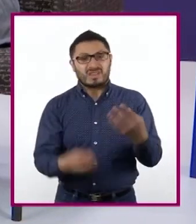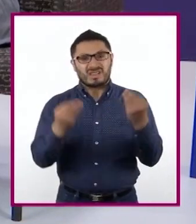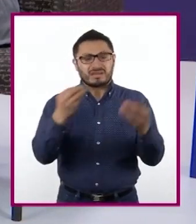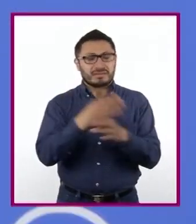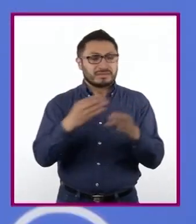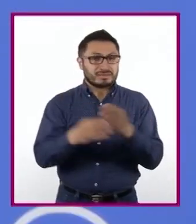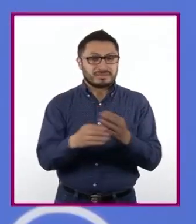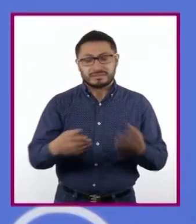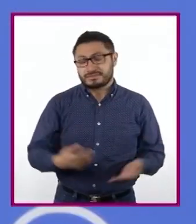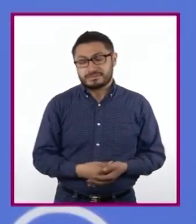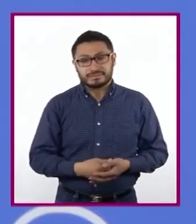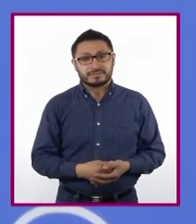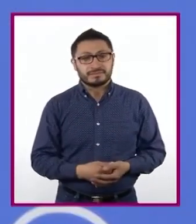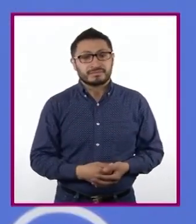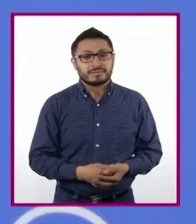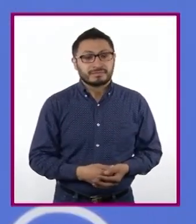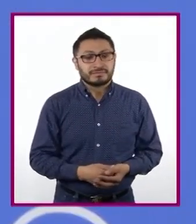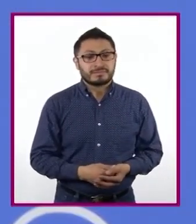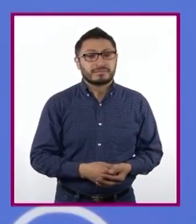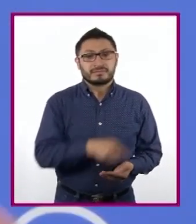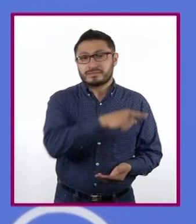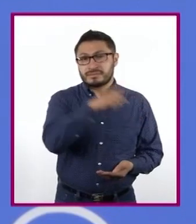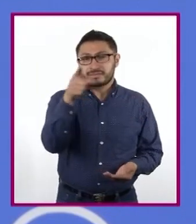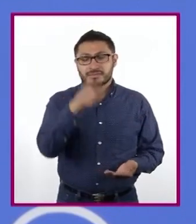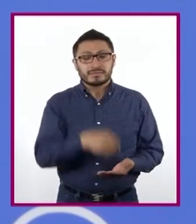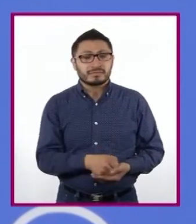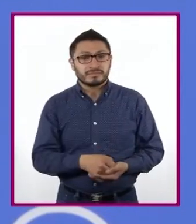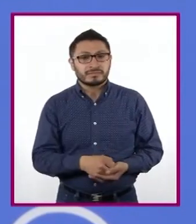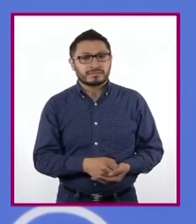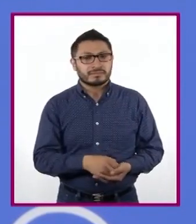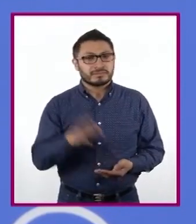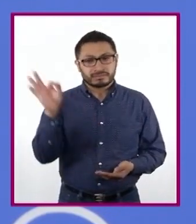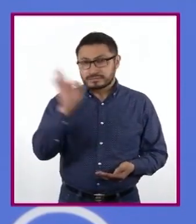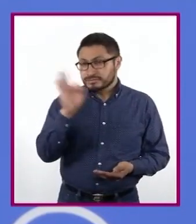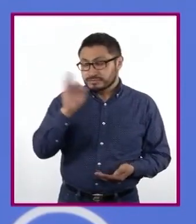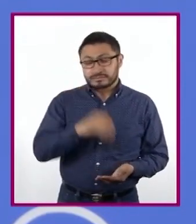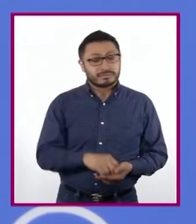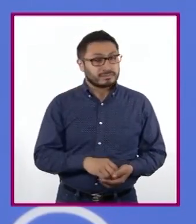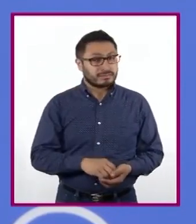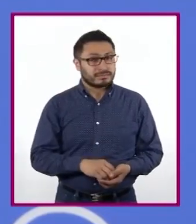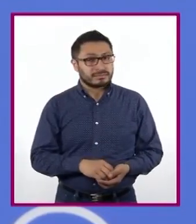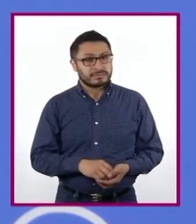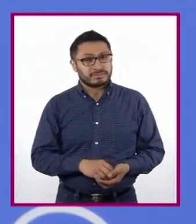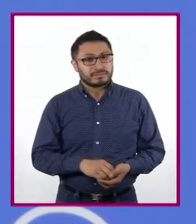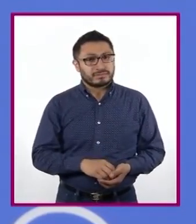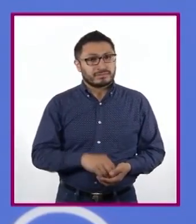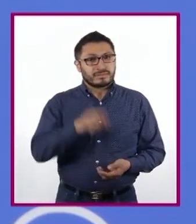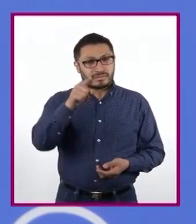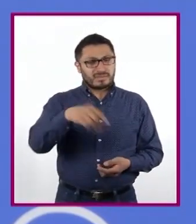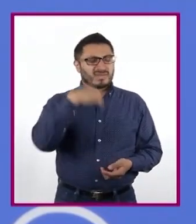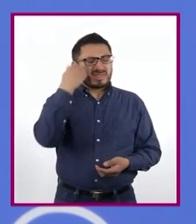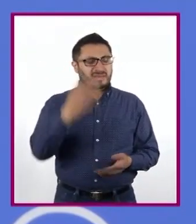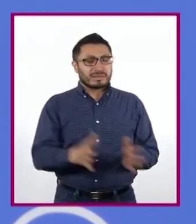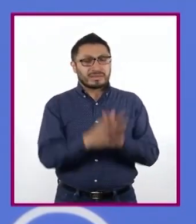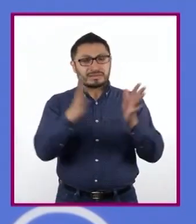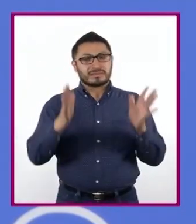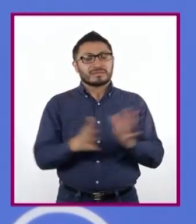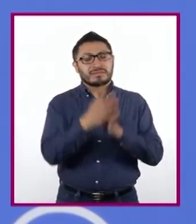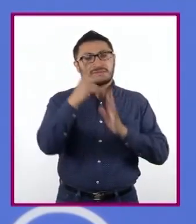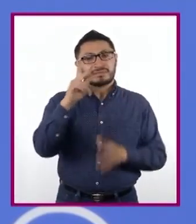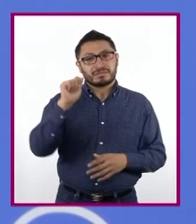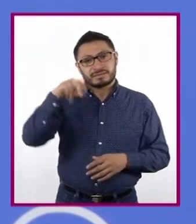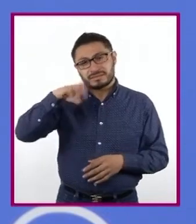señalados. Allá en casa, seguramente ya te invadió el deseo de participar